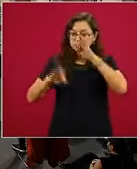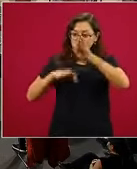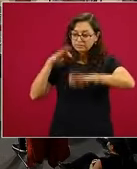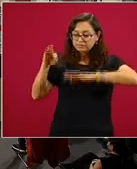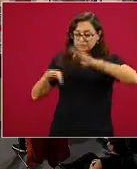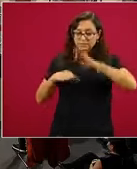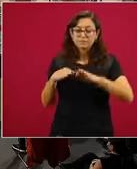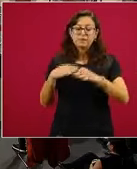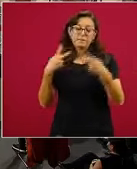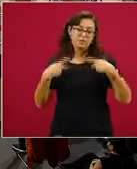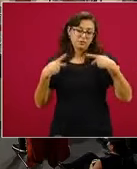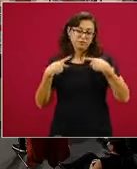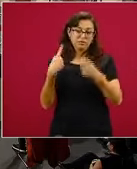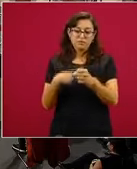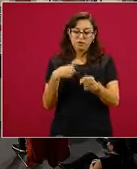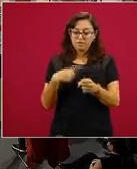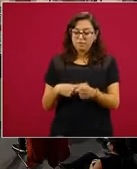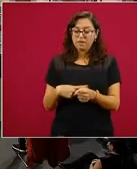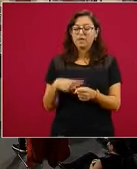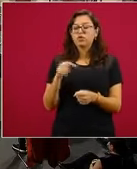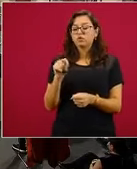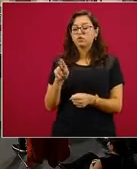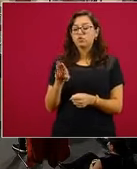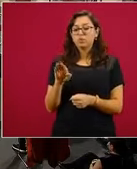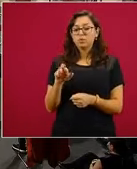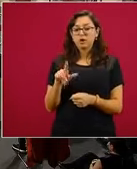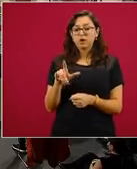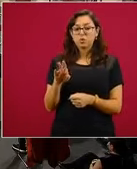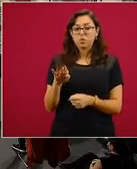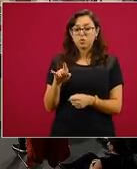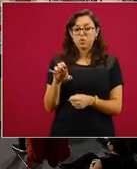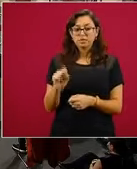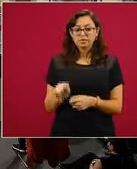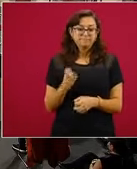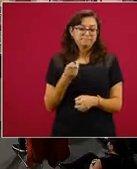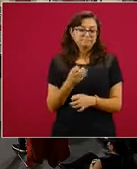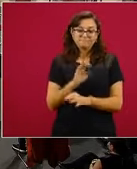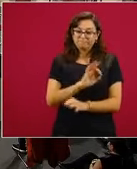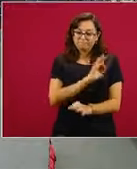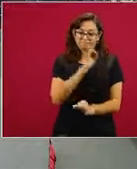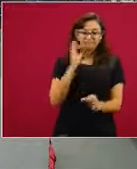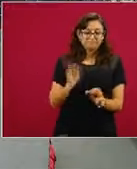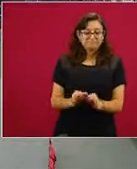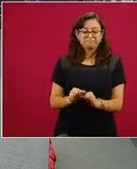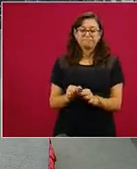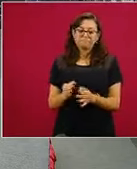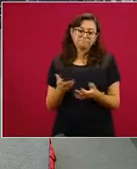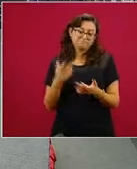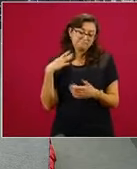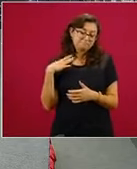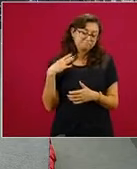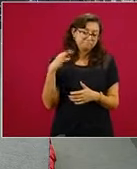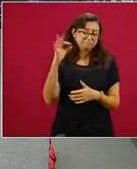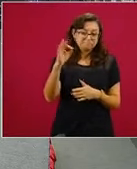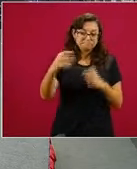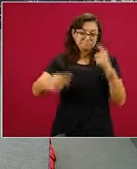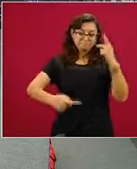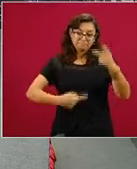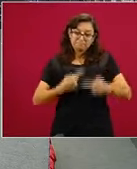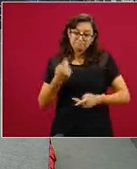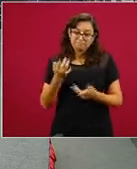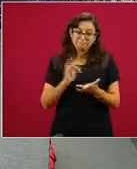De mi parte sería todo y pues quedo atenta. Muchas gracias. Por favor. Gracias. Doctora